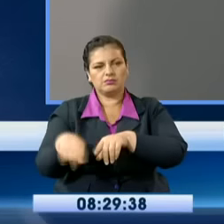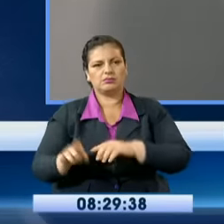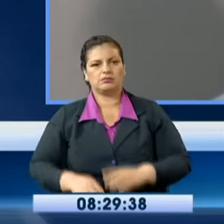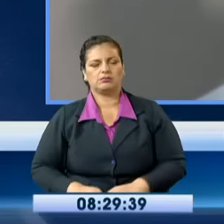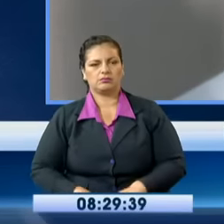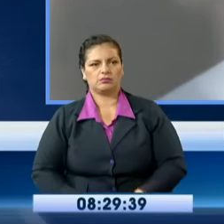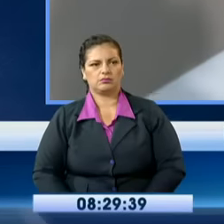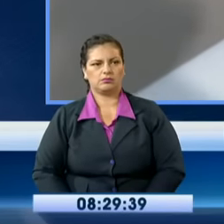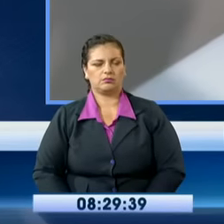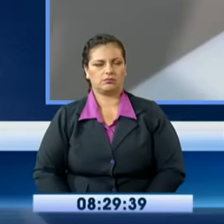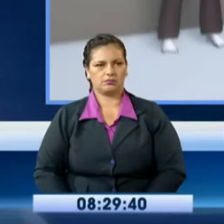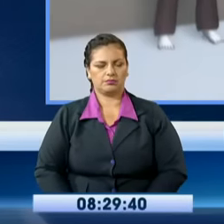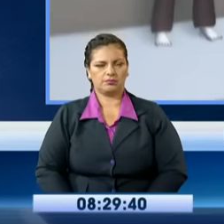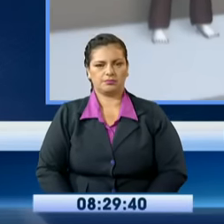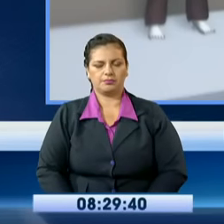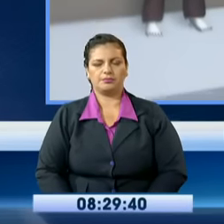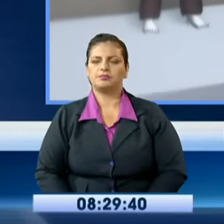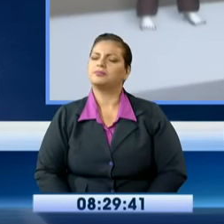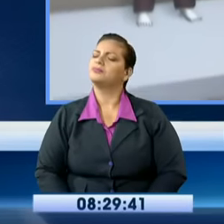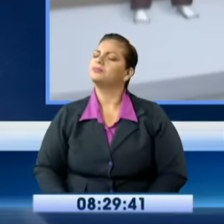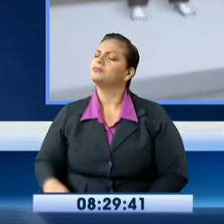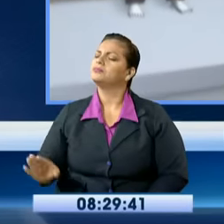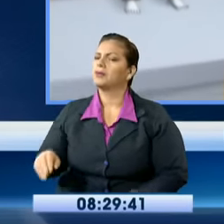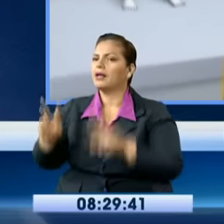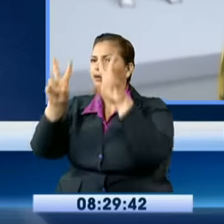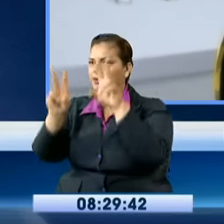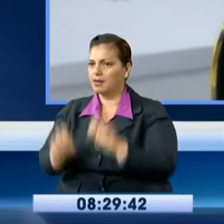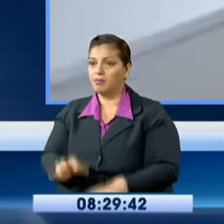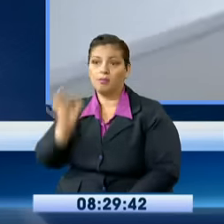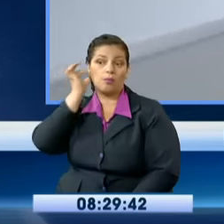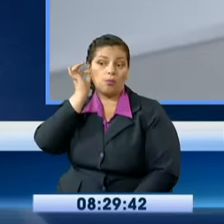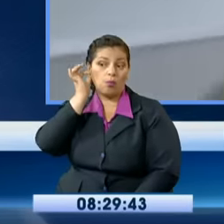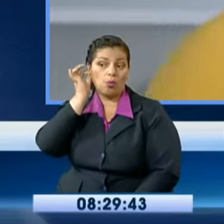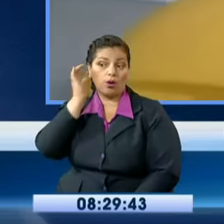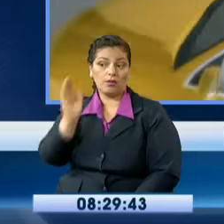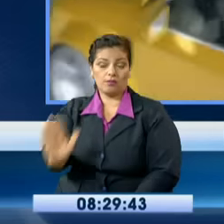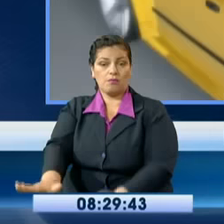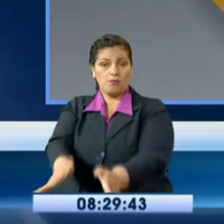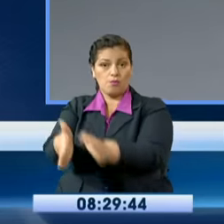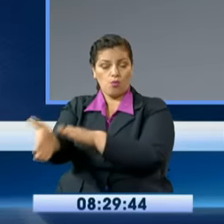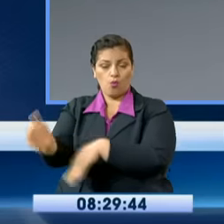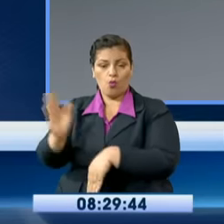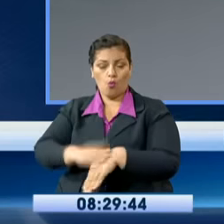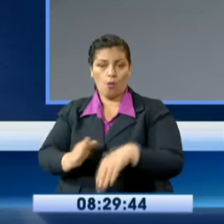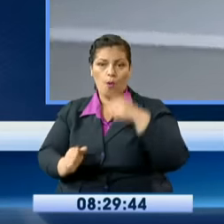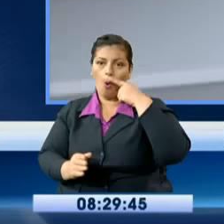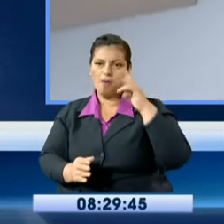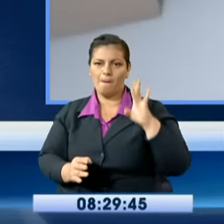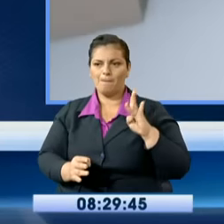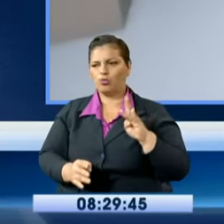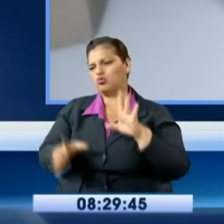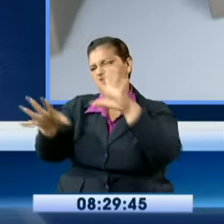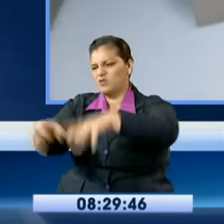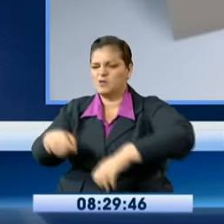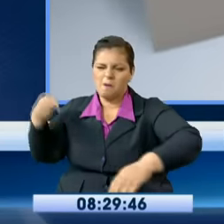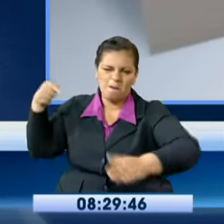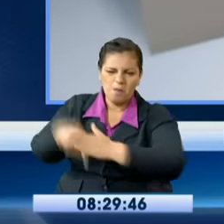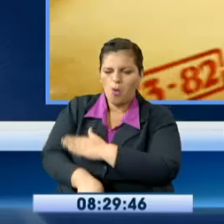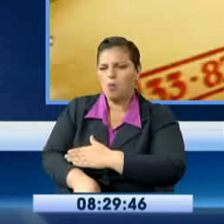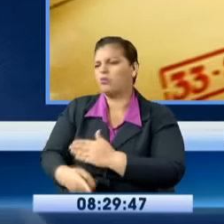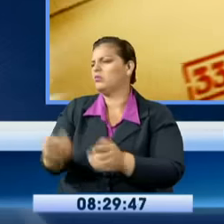lo que respecta a investigación de muertes violentas. En lo que tiene que ver al femicidio que fue implementado en el COIP, coronel, ¿cómo está la situación de los casos que se le han